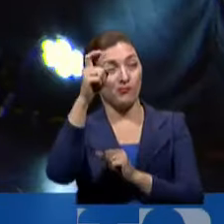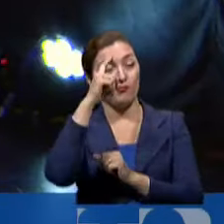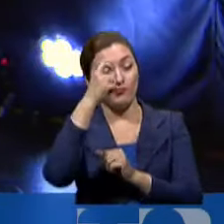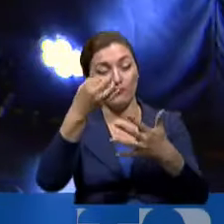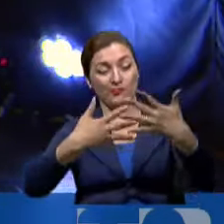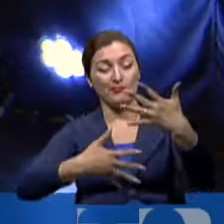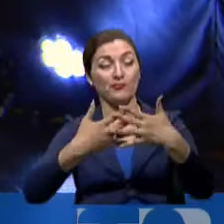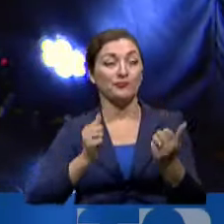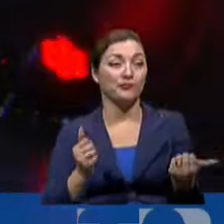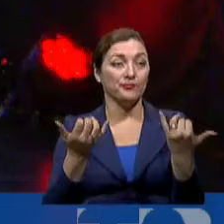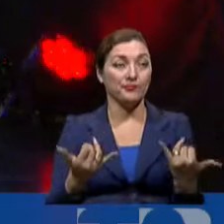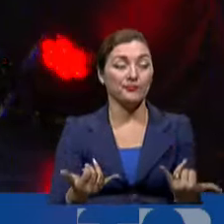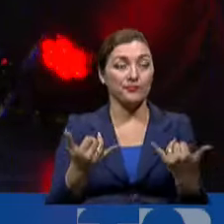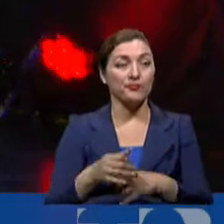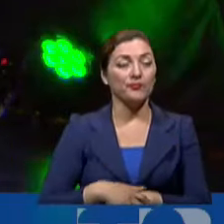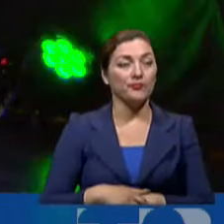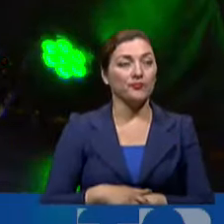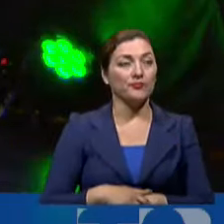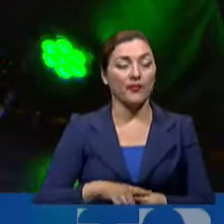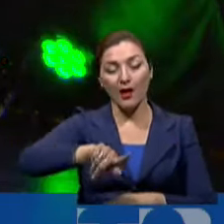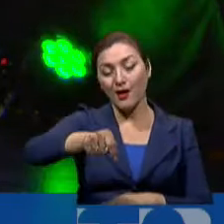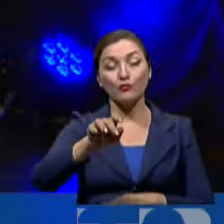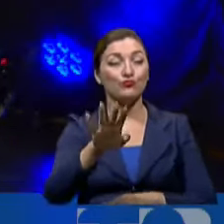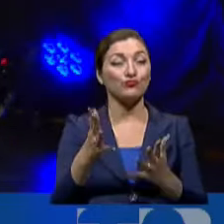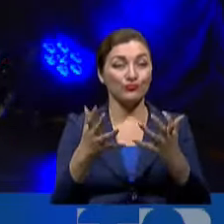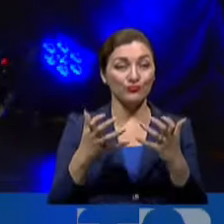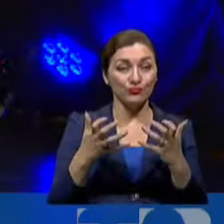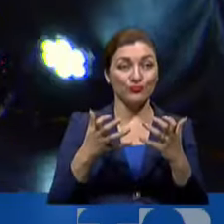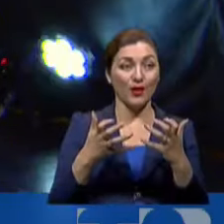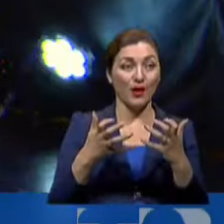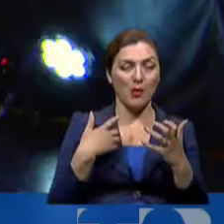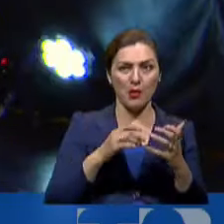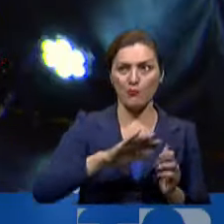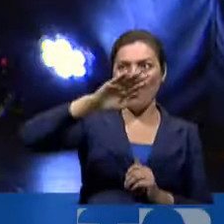correcto. Aspiraciones, incluso aquí, te cuento, aquí en nuestro canal hay gente que quiere llegar a cimas de